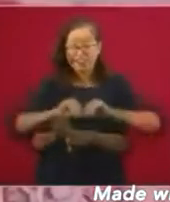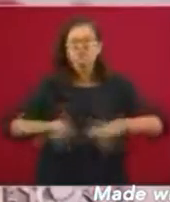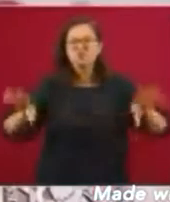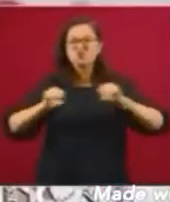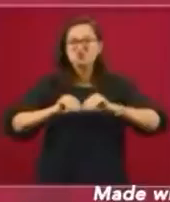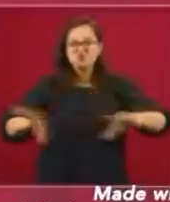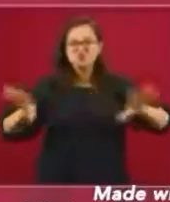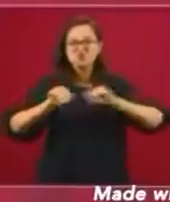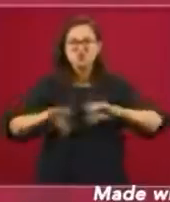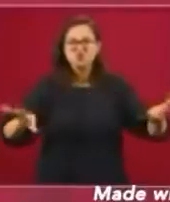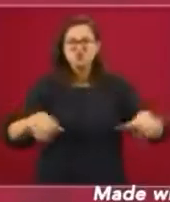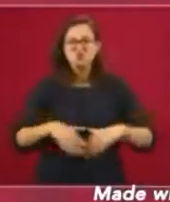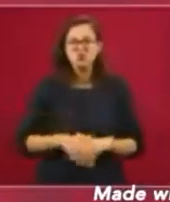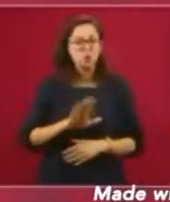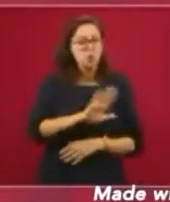Ya México